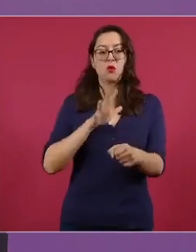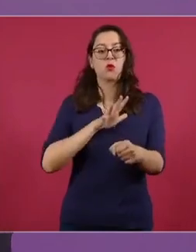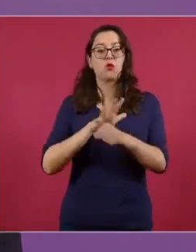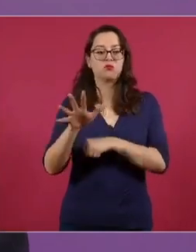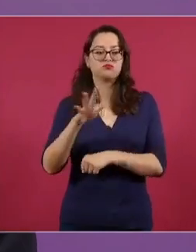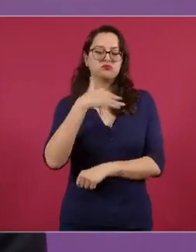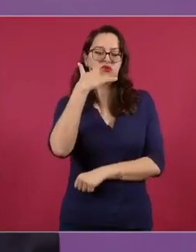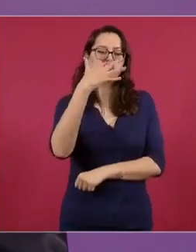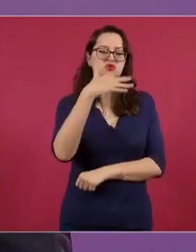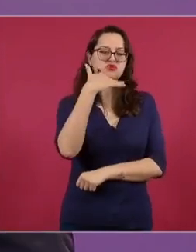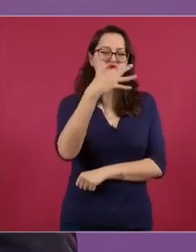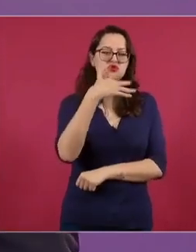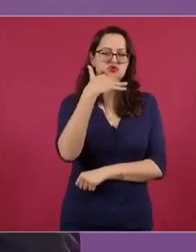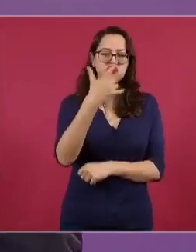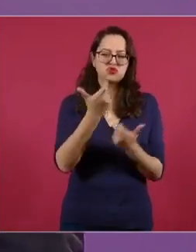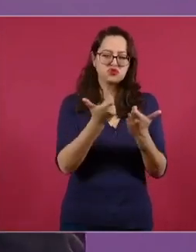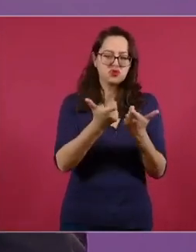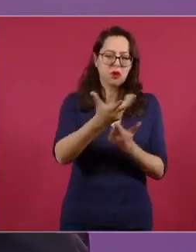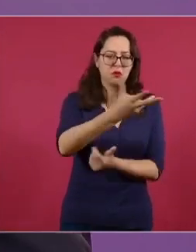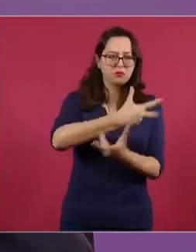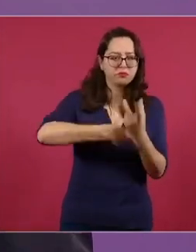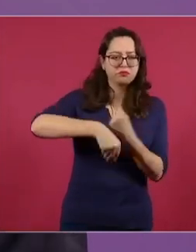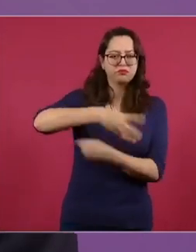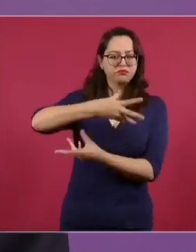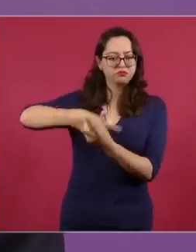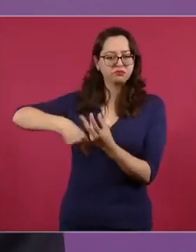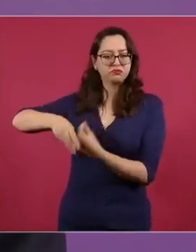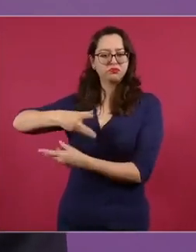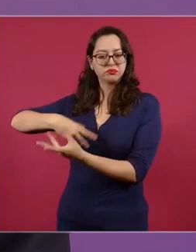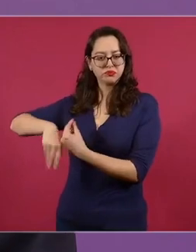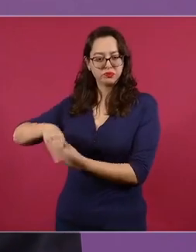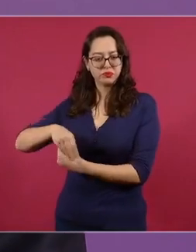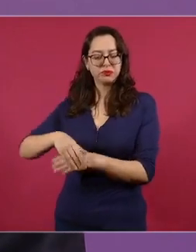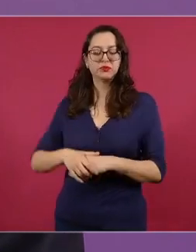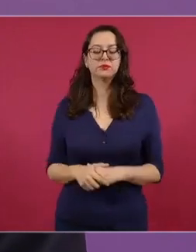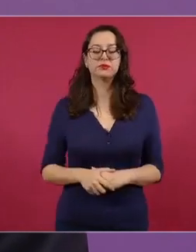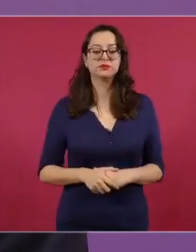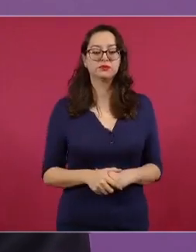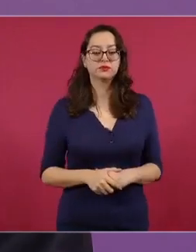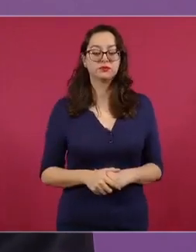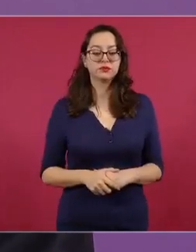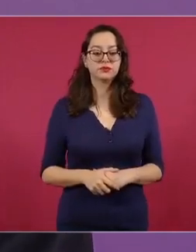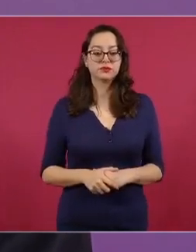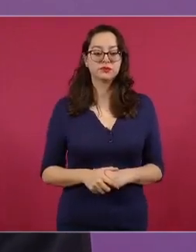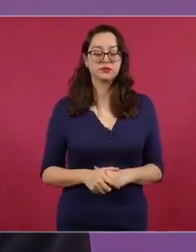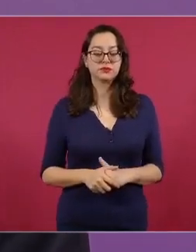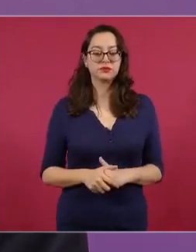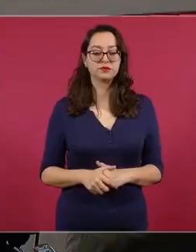lavado de dinero. En esta base, y